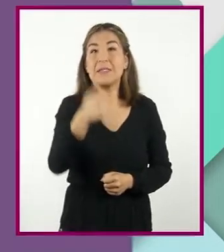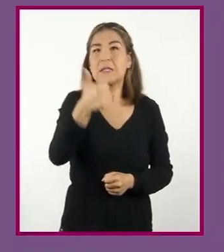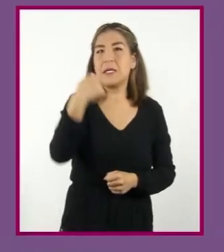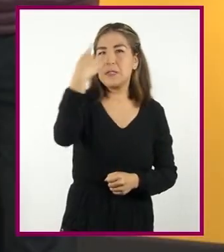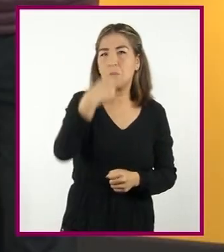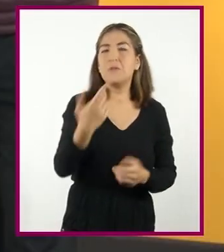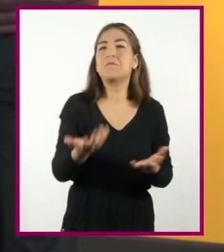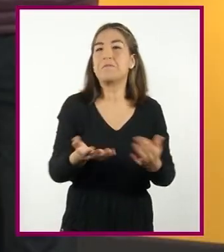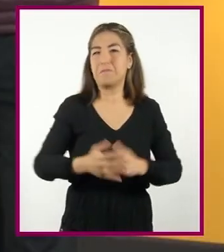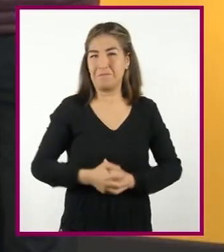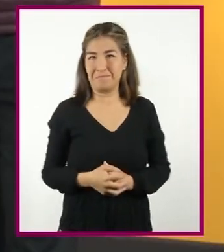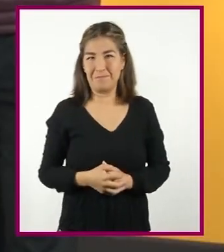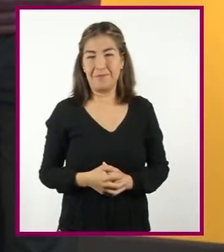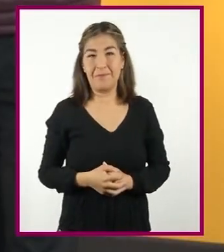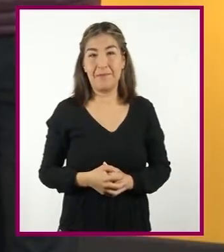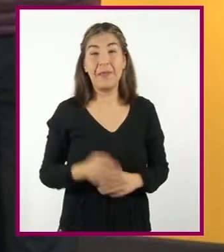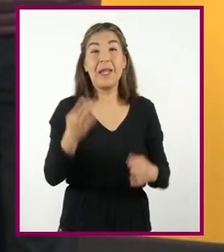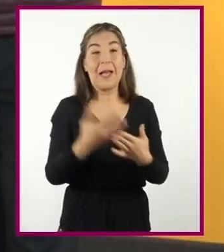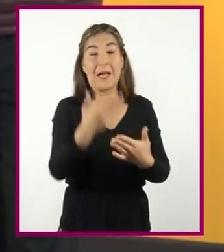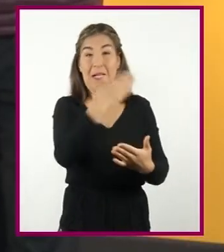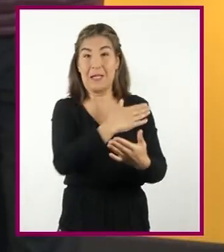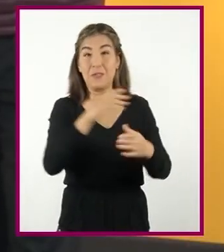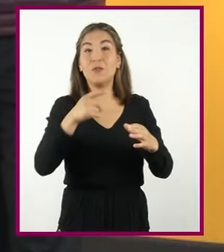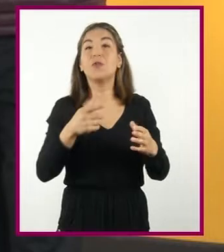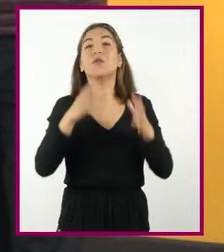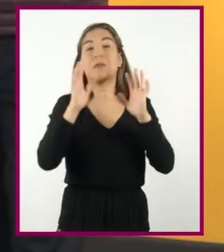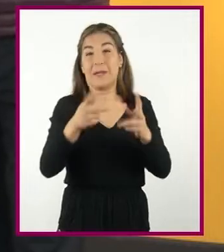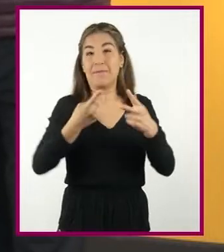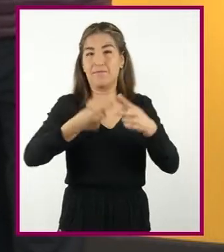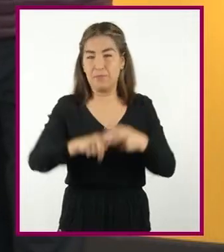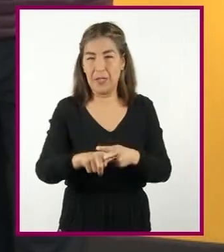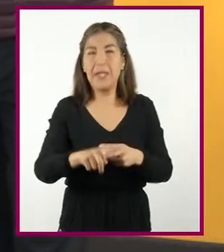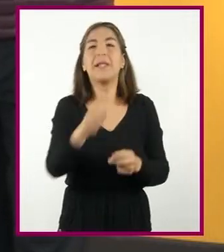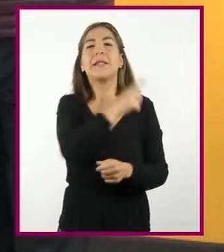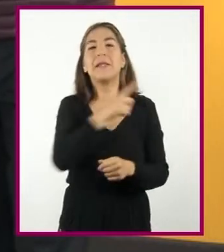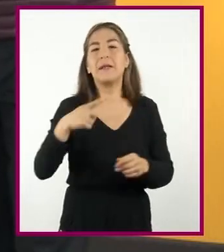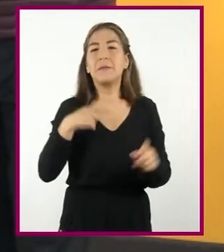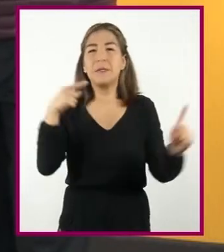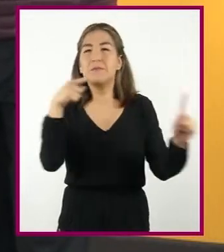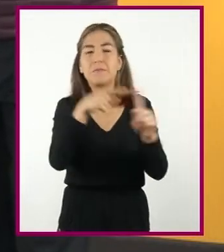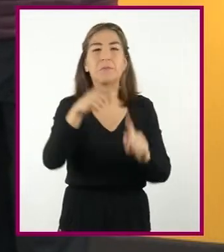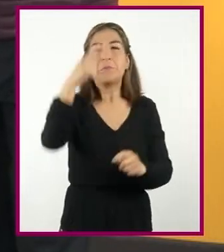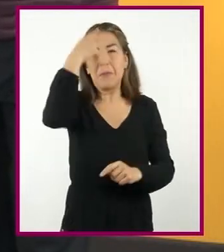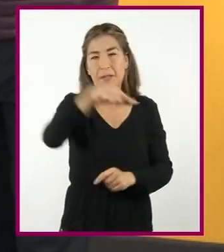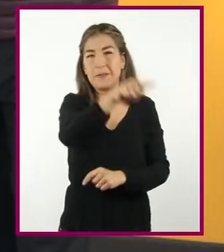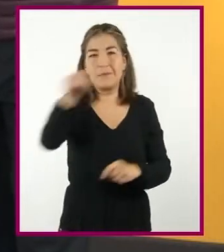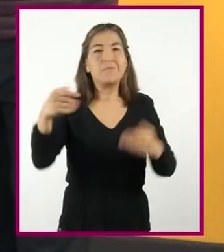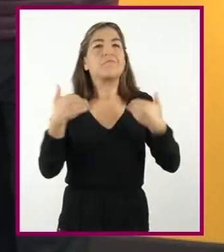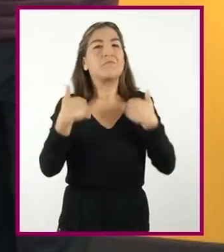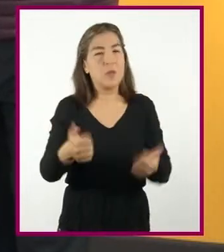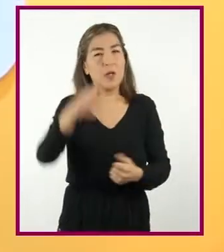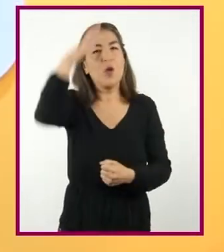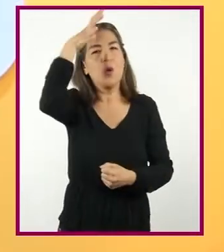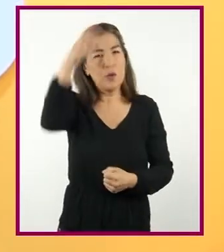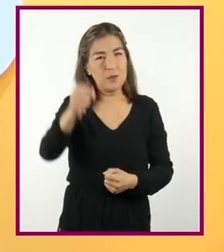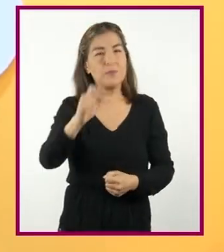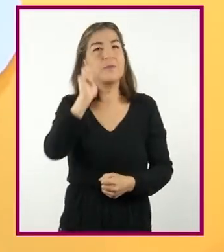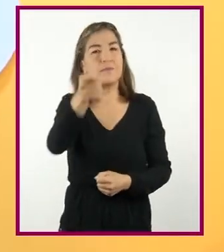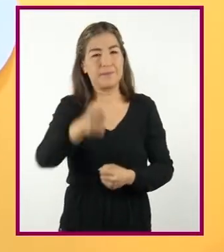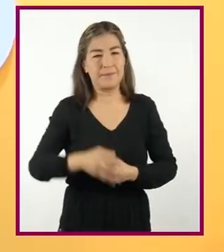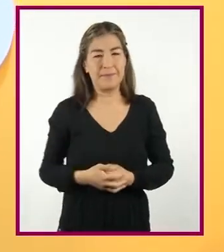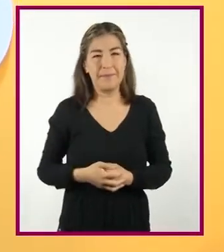horas? Antes de continuar, es necesario hacer algunas precisiones y retomar algunos conceptos. Como